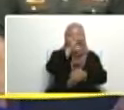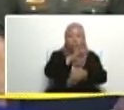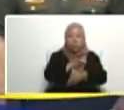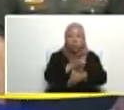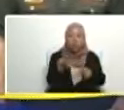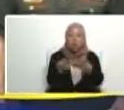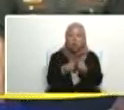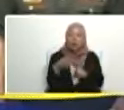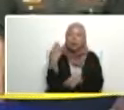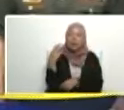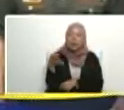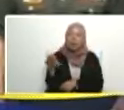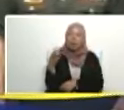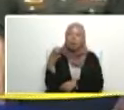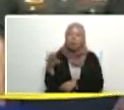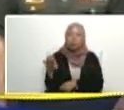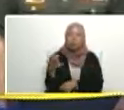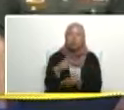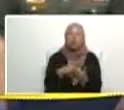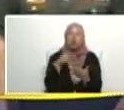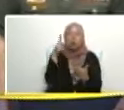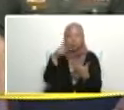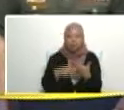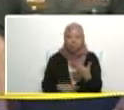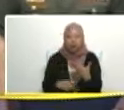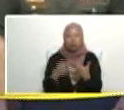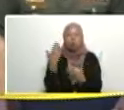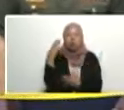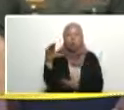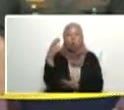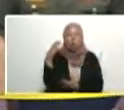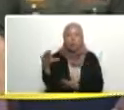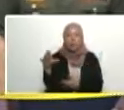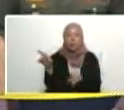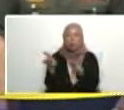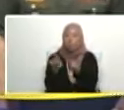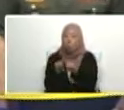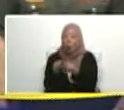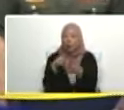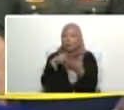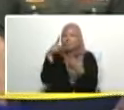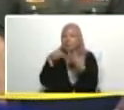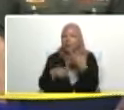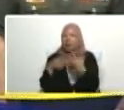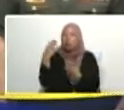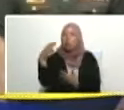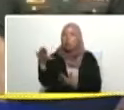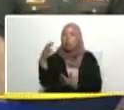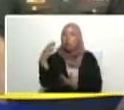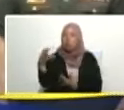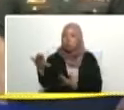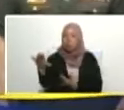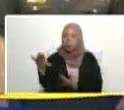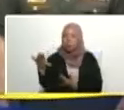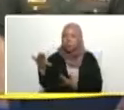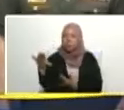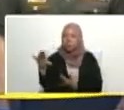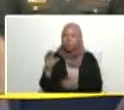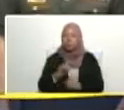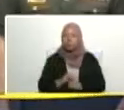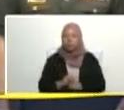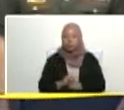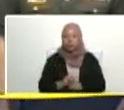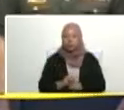con Colombia, con el Plan Colombia, que lo instalaron siempre bajo la